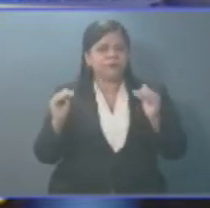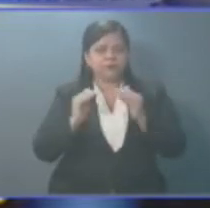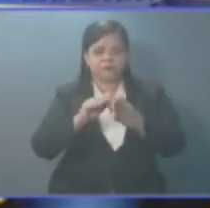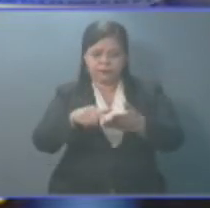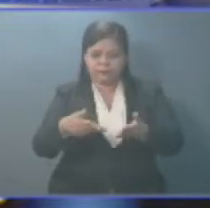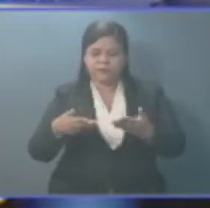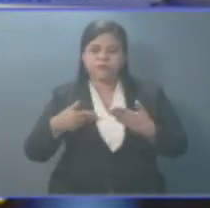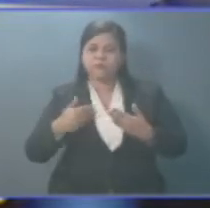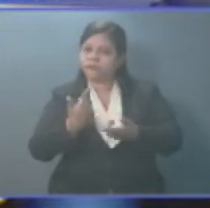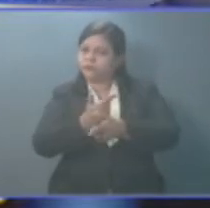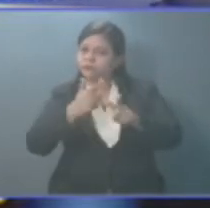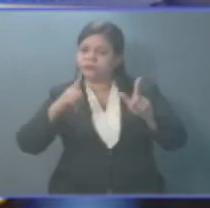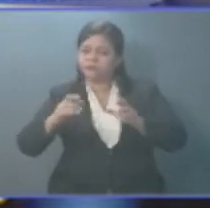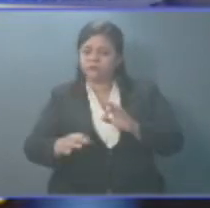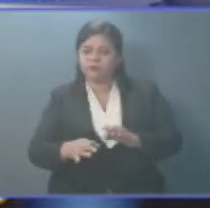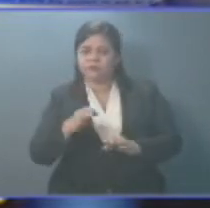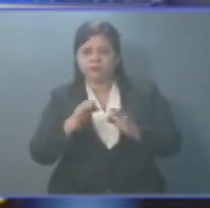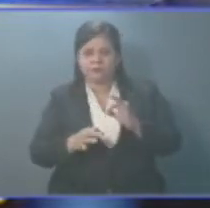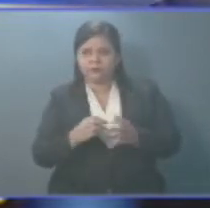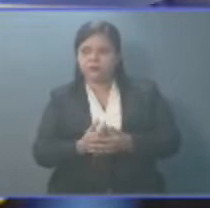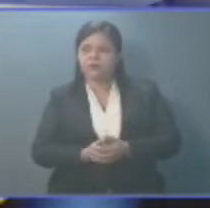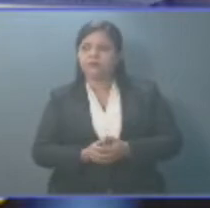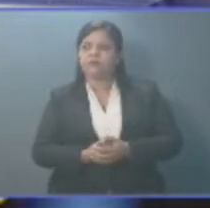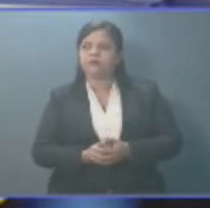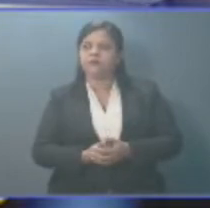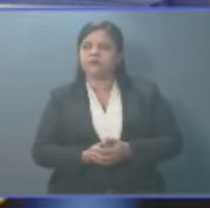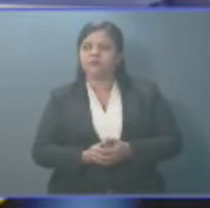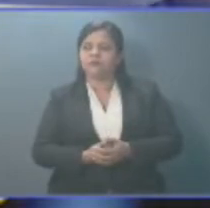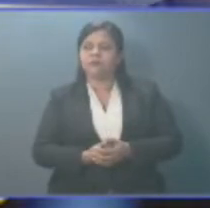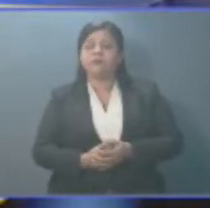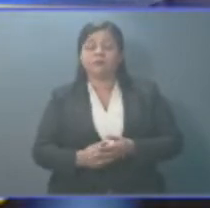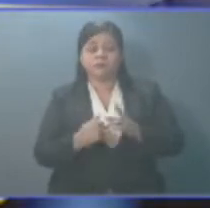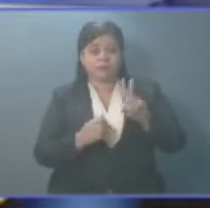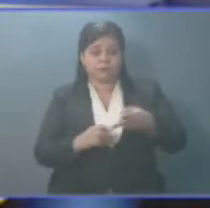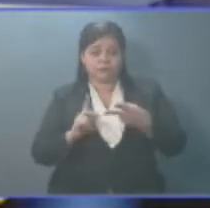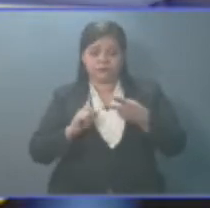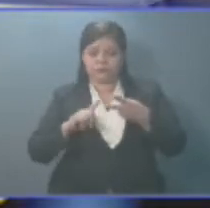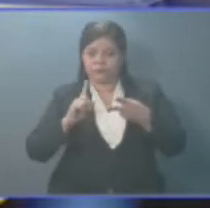derecho a la libre sindicalización. Segundo,